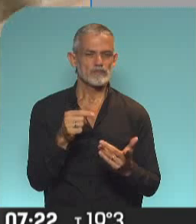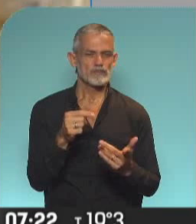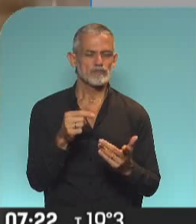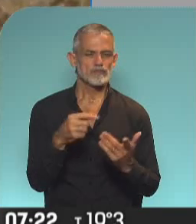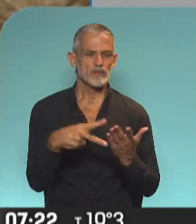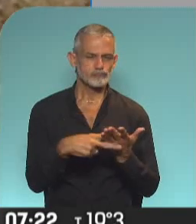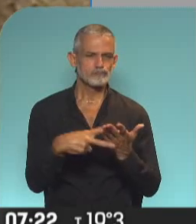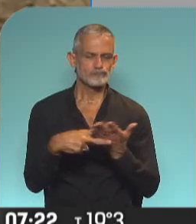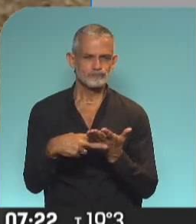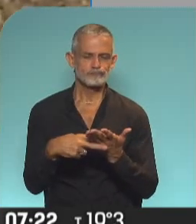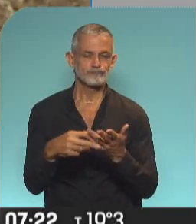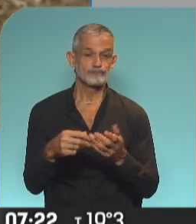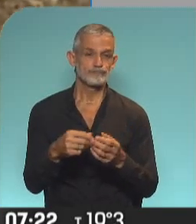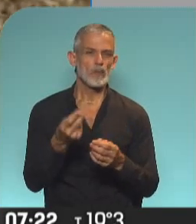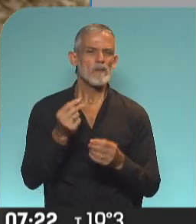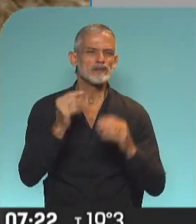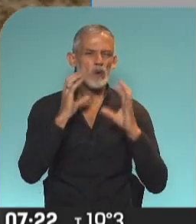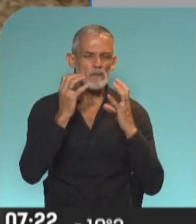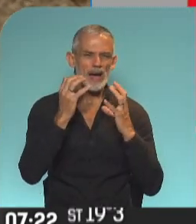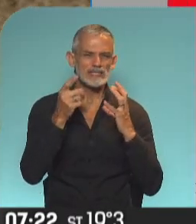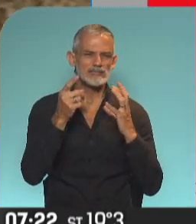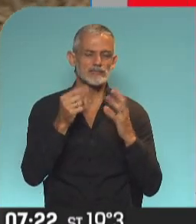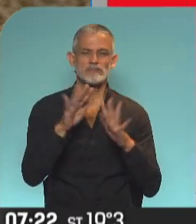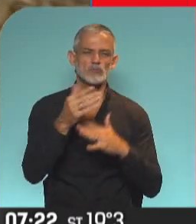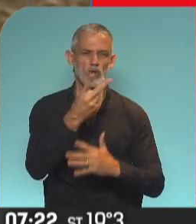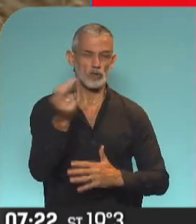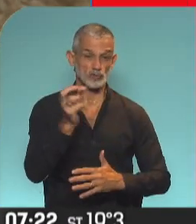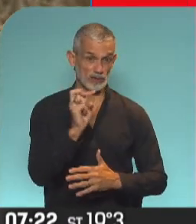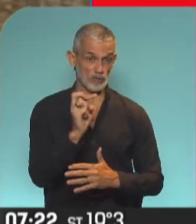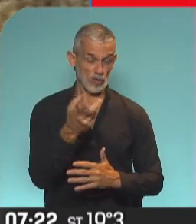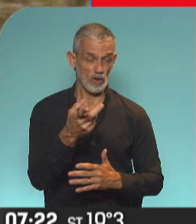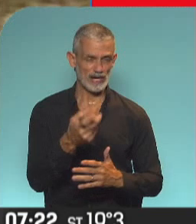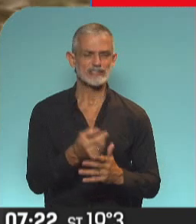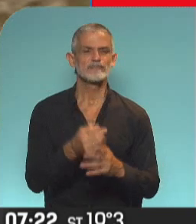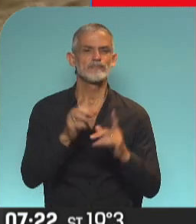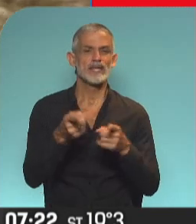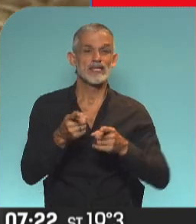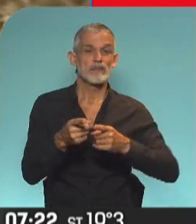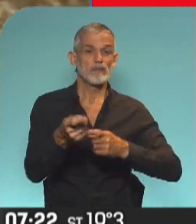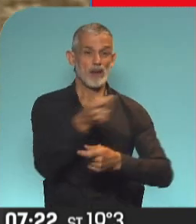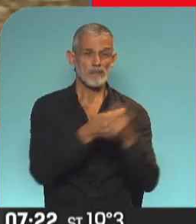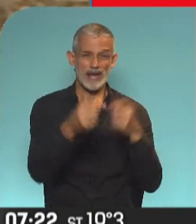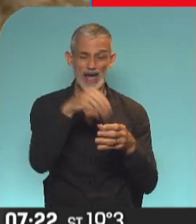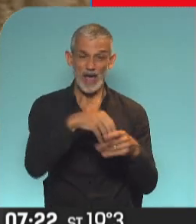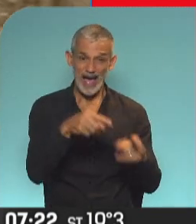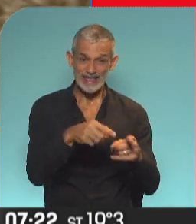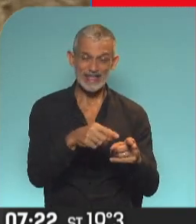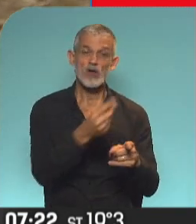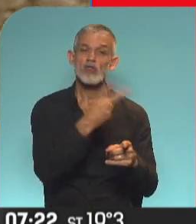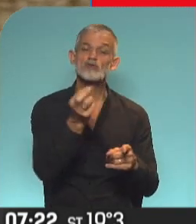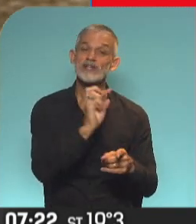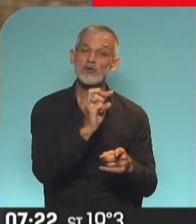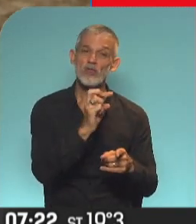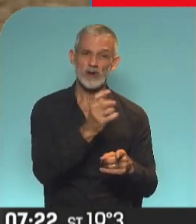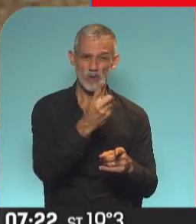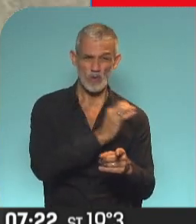$200, el maíz que se está consolidando en torno a los $200, pero también por el mercado interno no es lo mismo, son $200. Hace